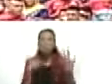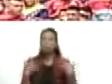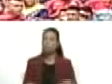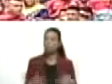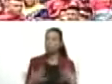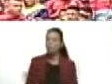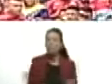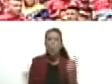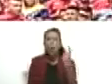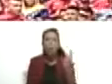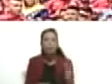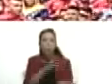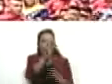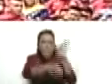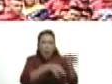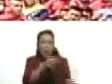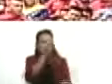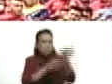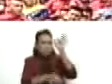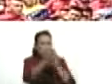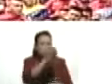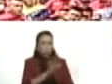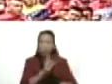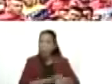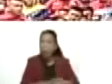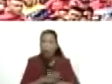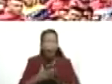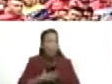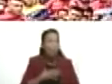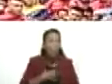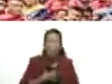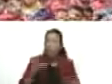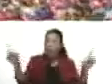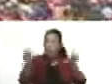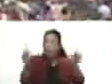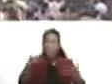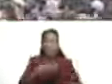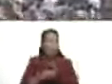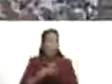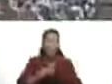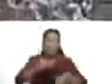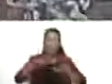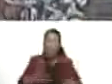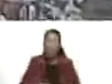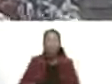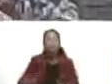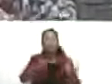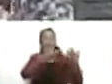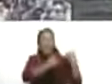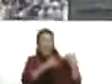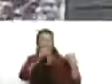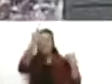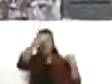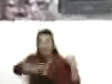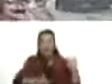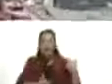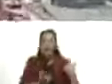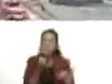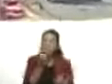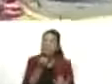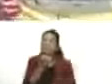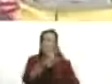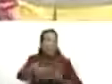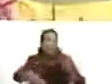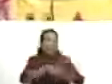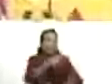Y cuando él dijo, por ahora no fue posible, y asumo toda la responsabilidad de este